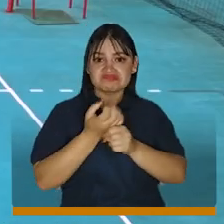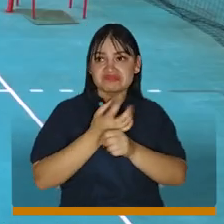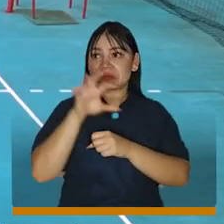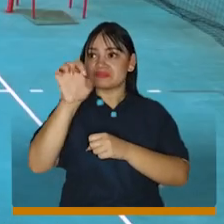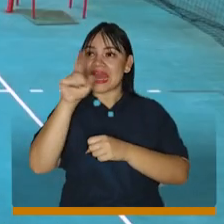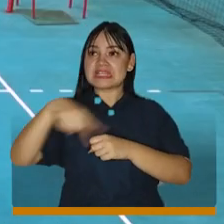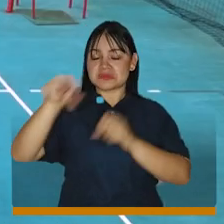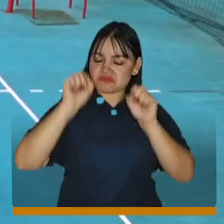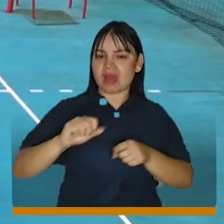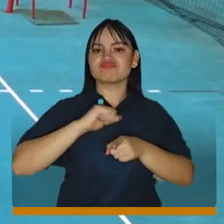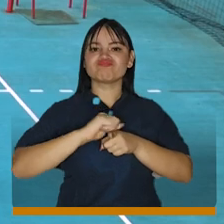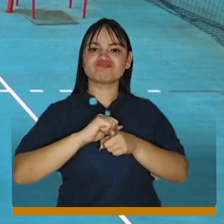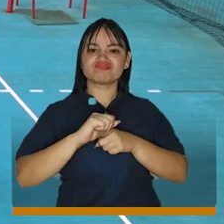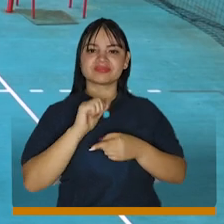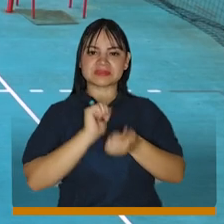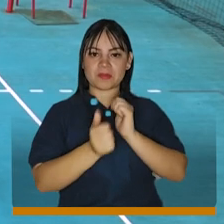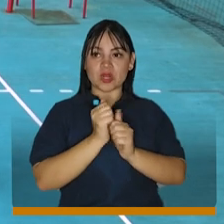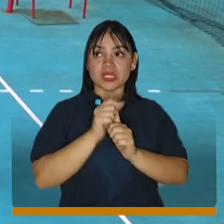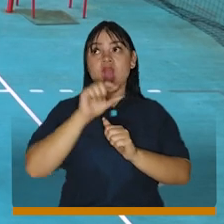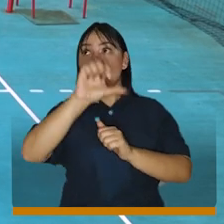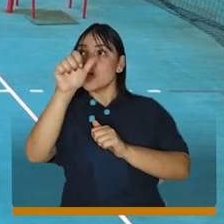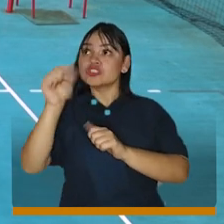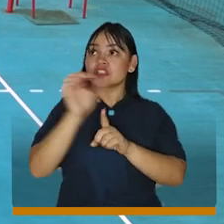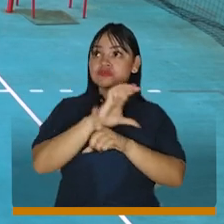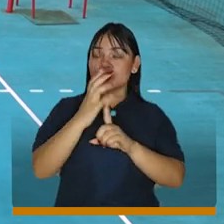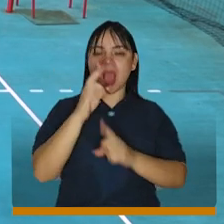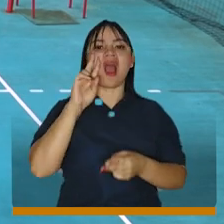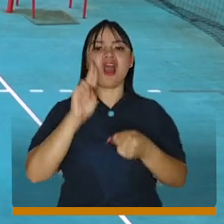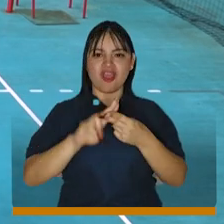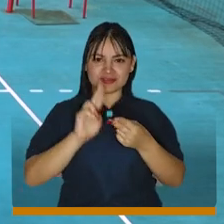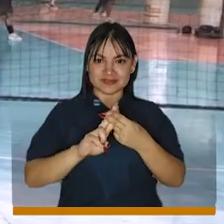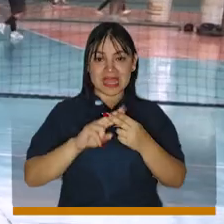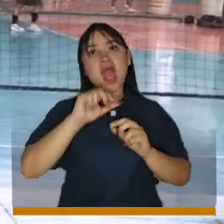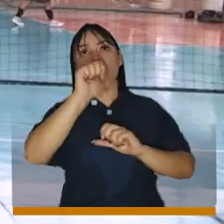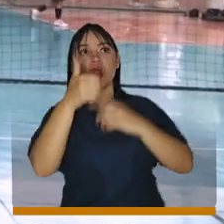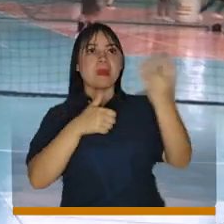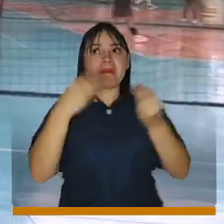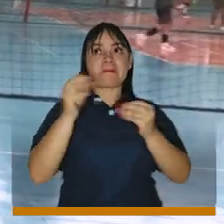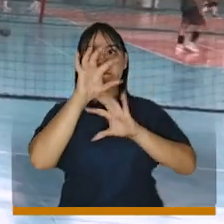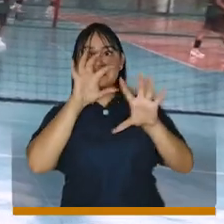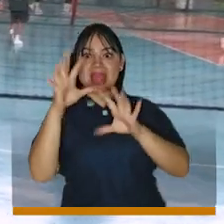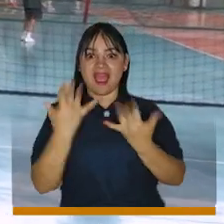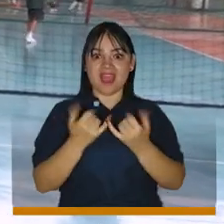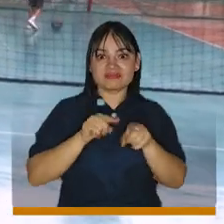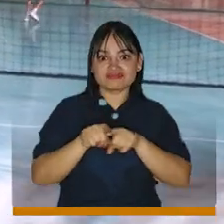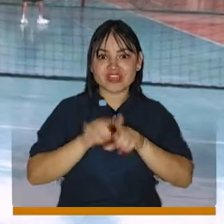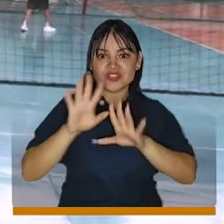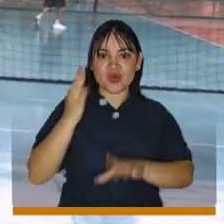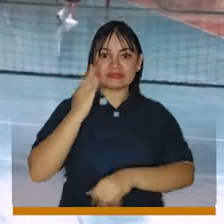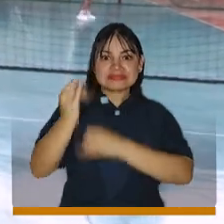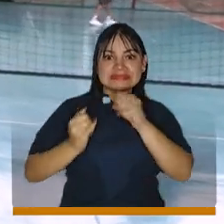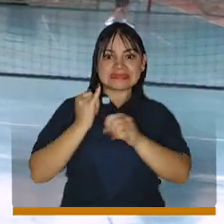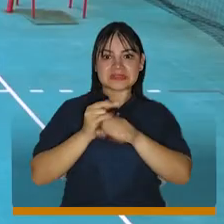corregimientos practiquen el deporte, que conozcan otras culturas porque vienen países y equipos de otros países que van a competir en este